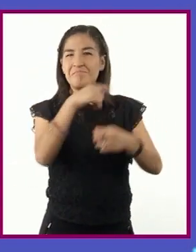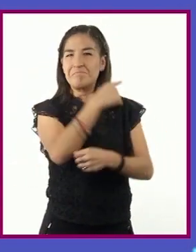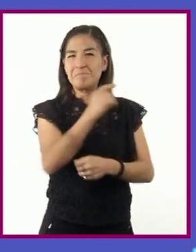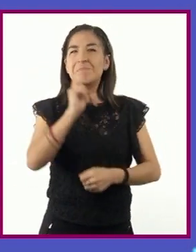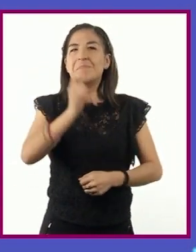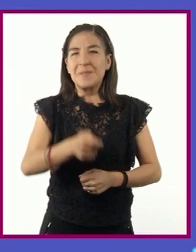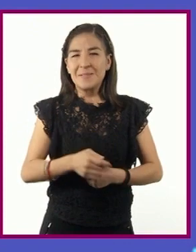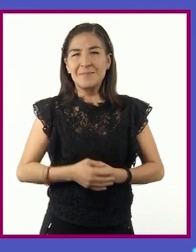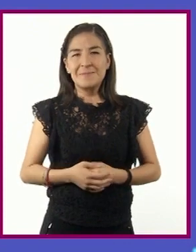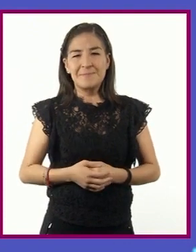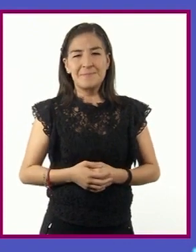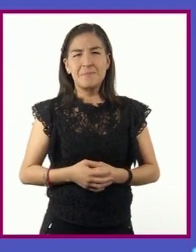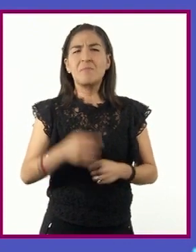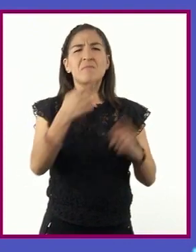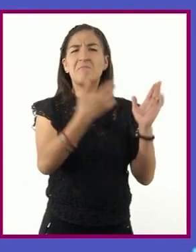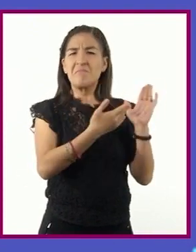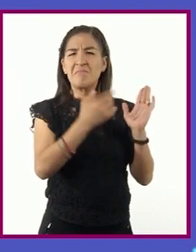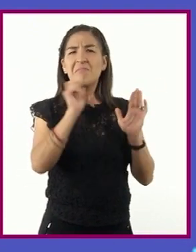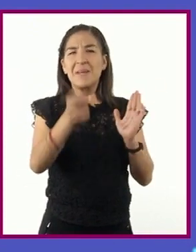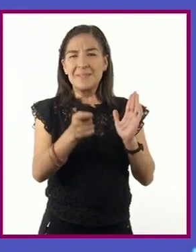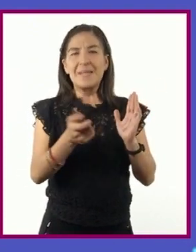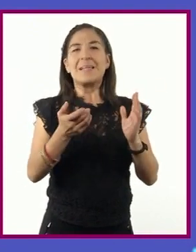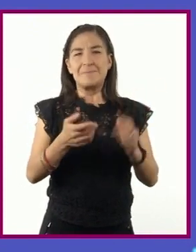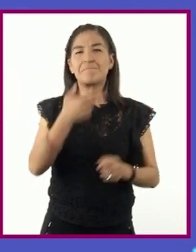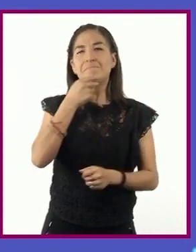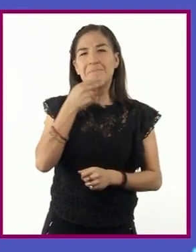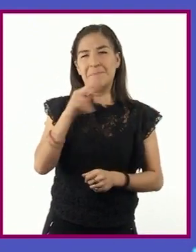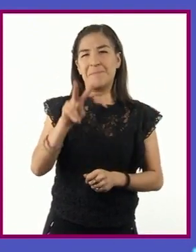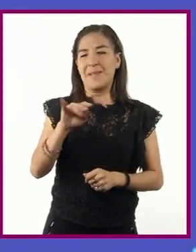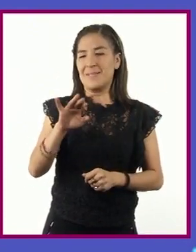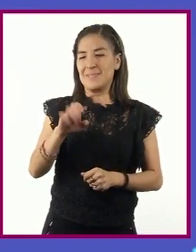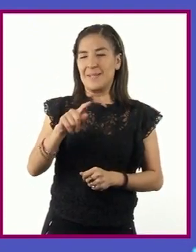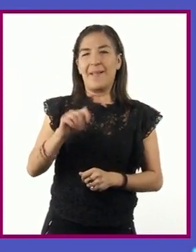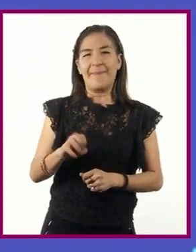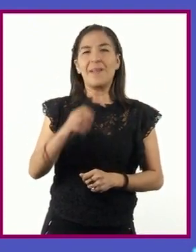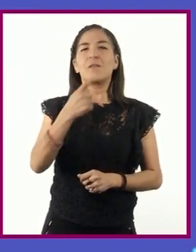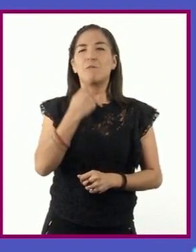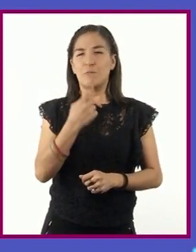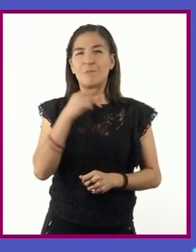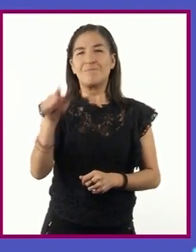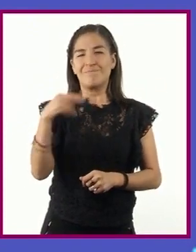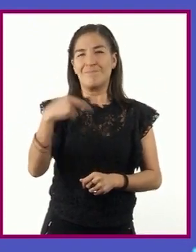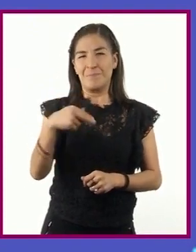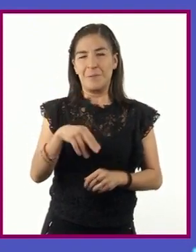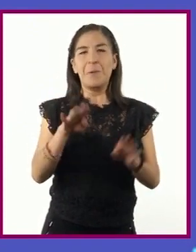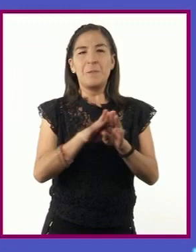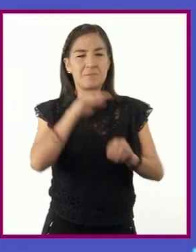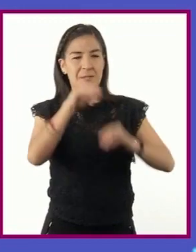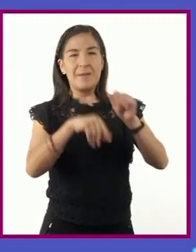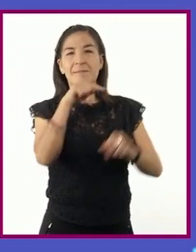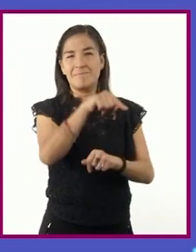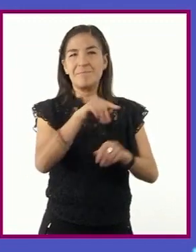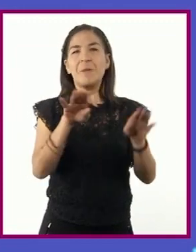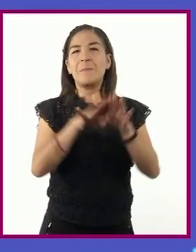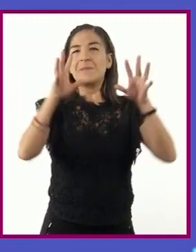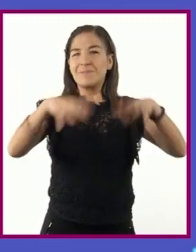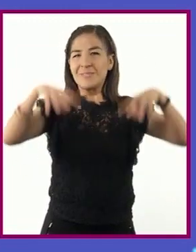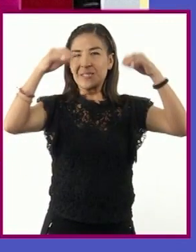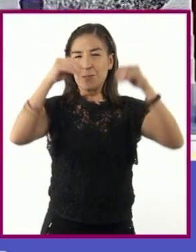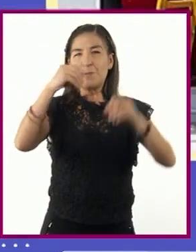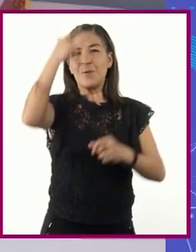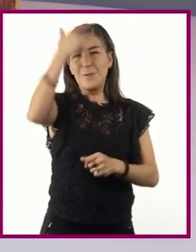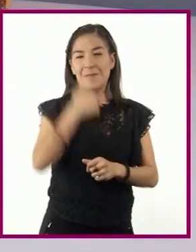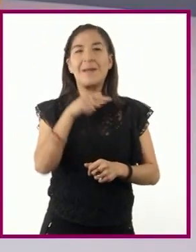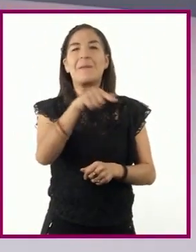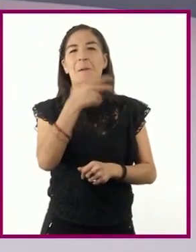Lo que observaron es un trabajo de Vicente Rojo a partir de la obra poética Circo de Noche de José Emilio